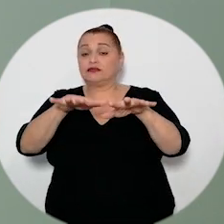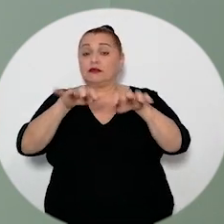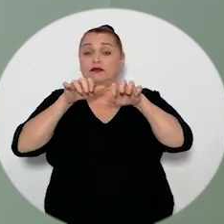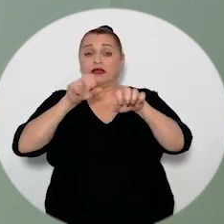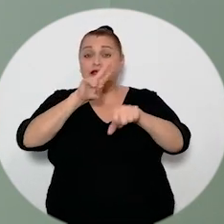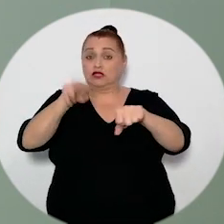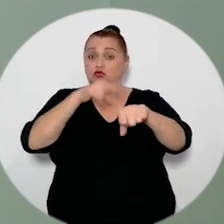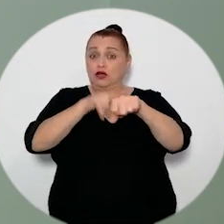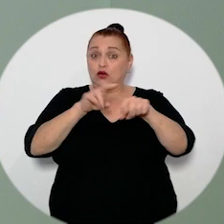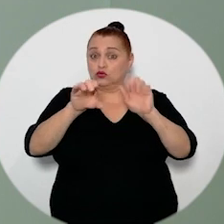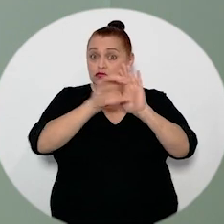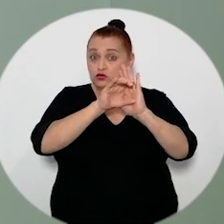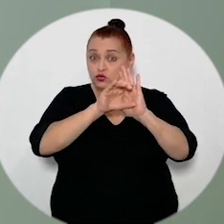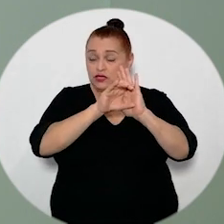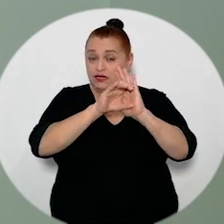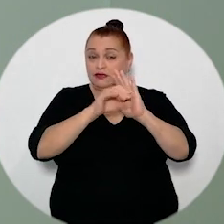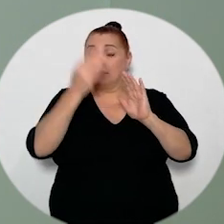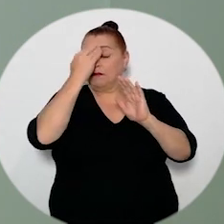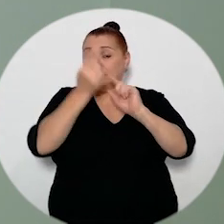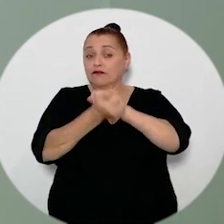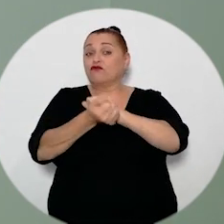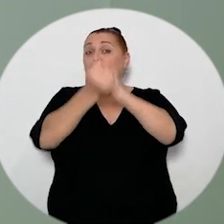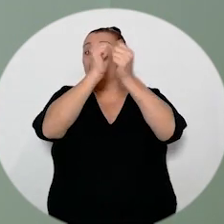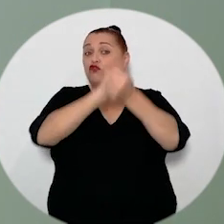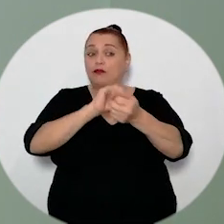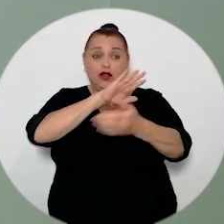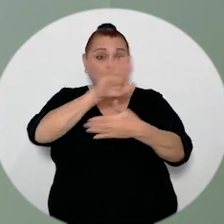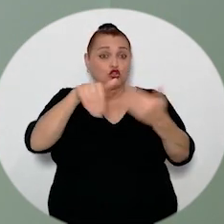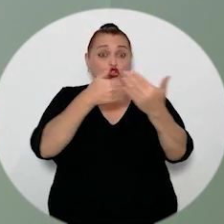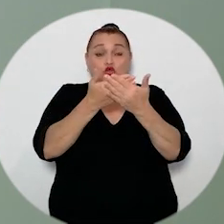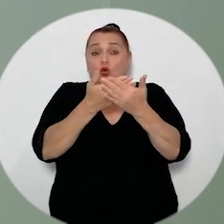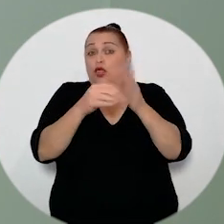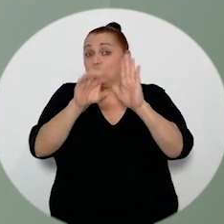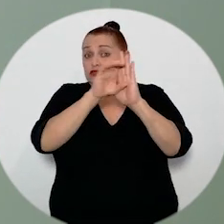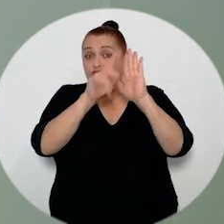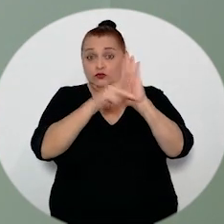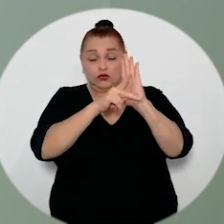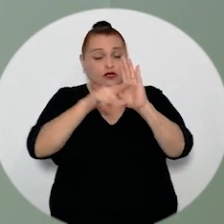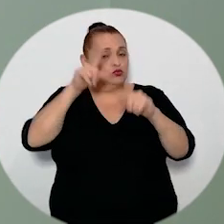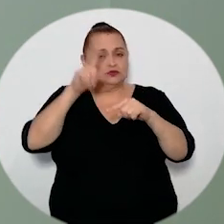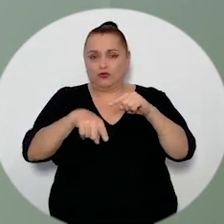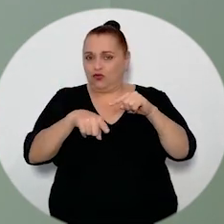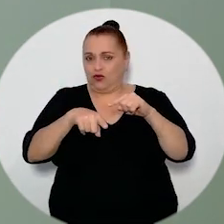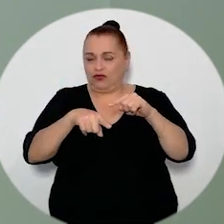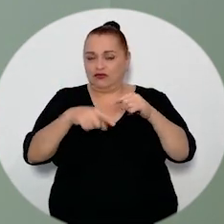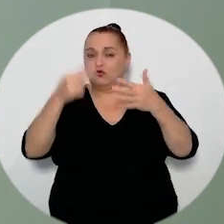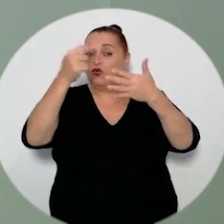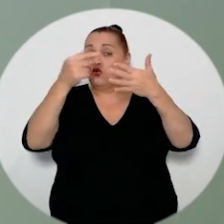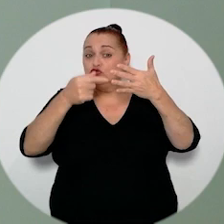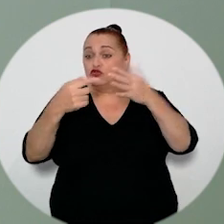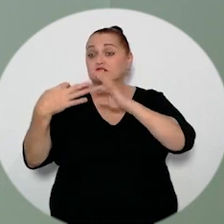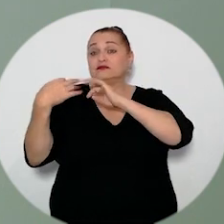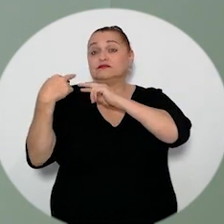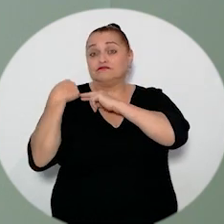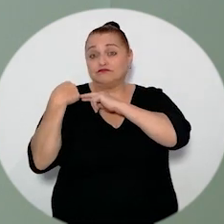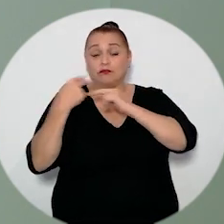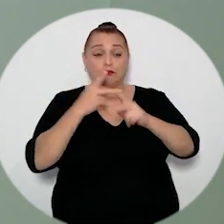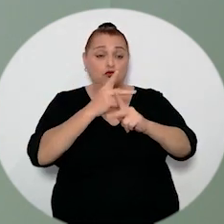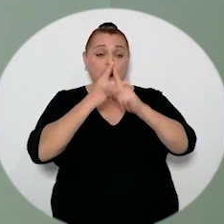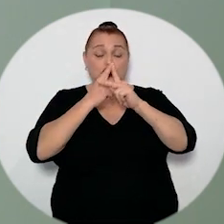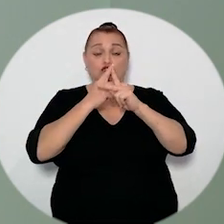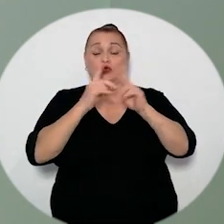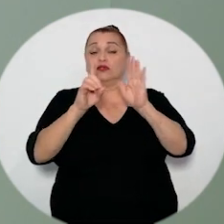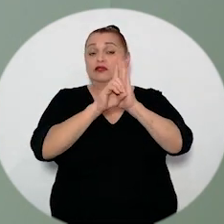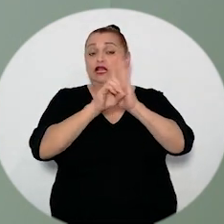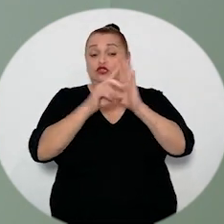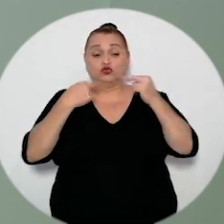una Asamblea Nacional Constituyente con el fin de reformar totalmente la Constitución Política, cuestiones atinentes a la protección de